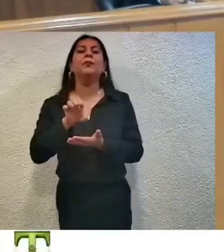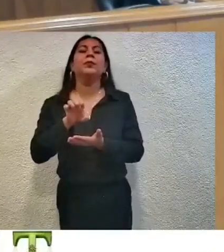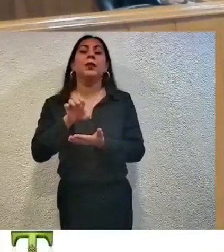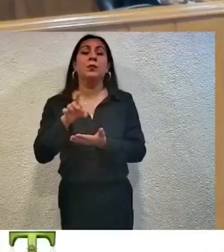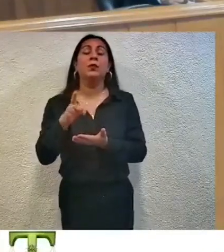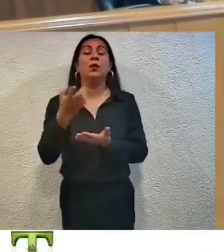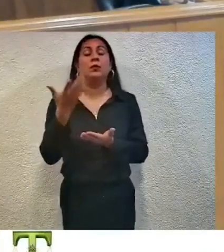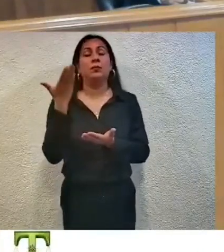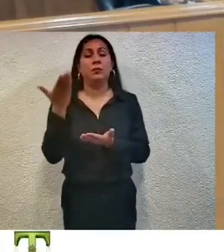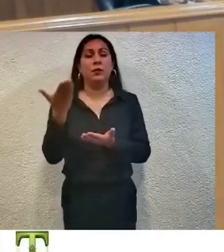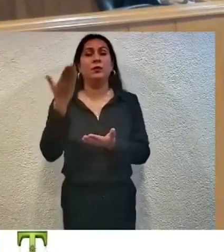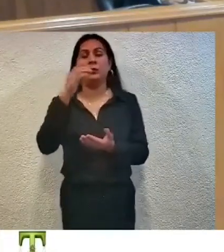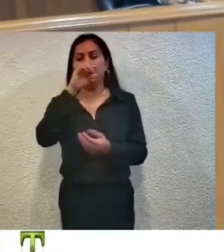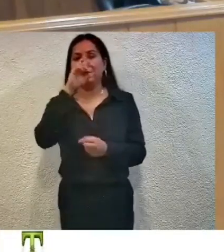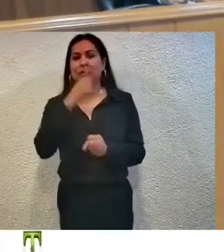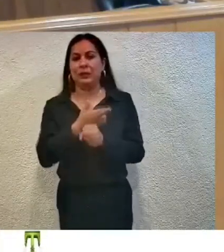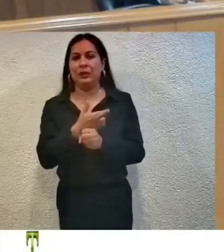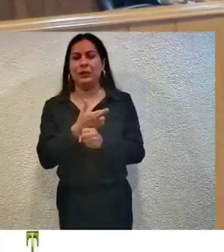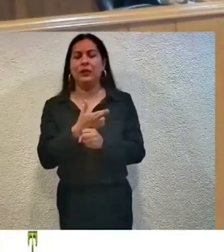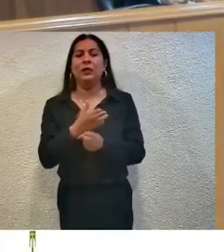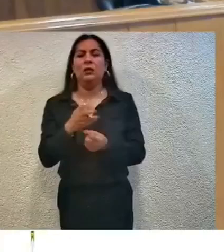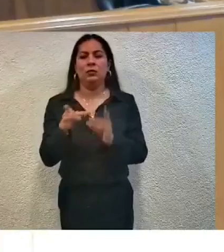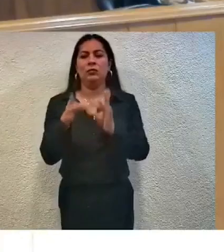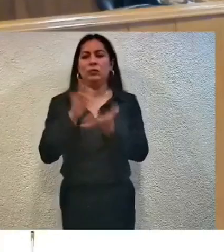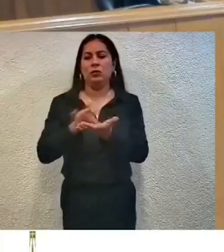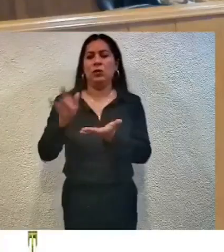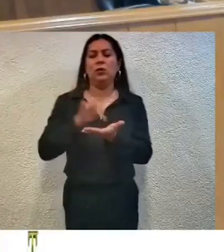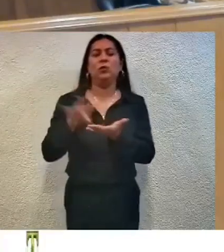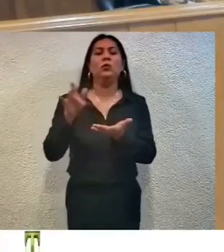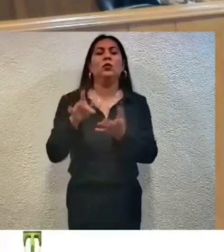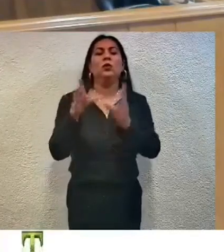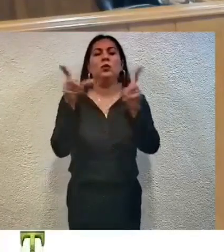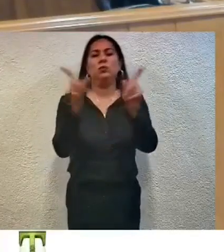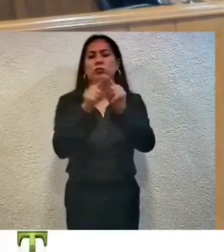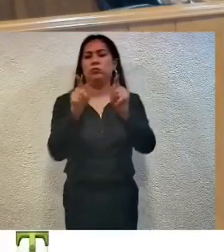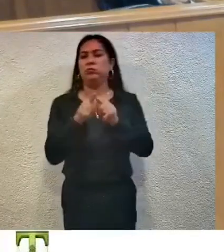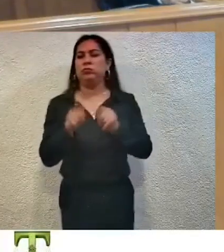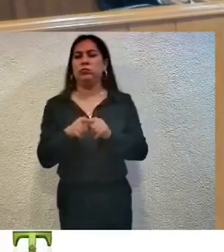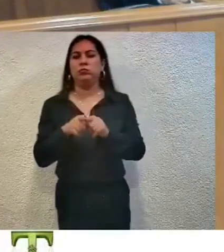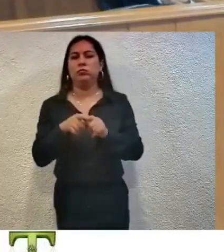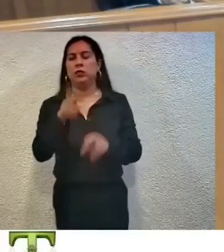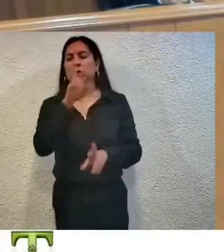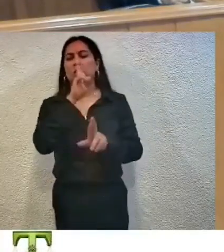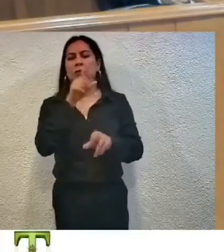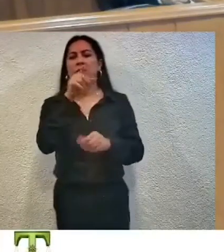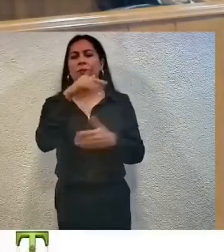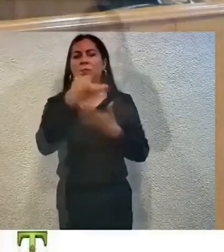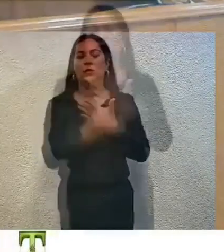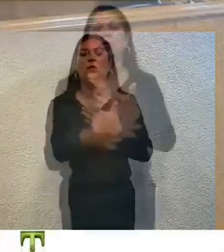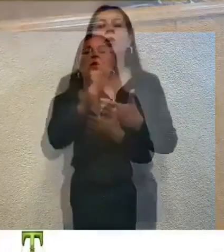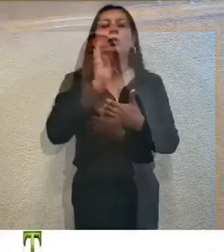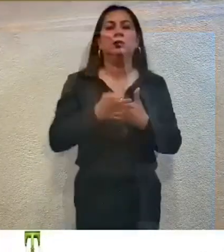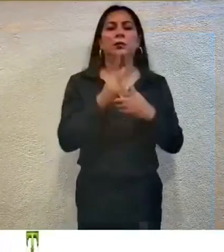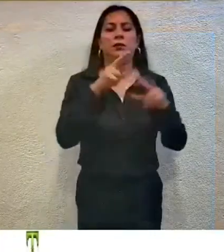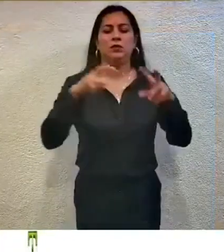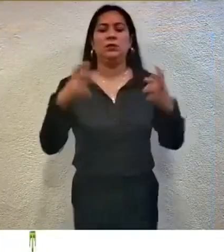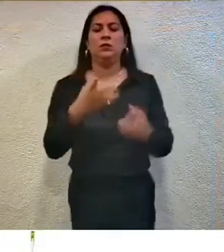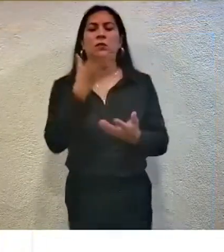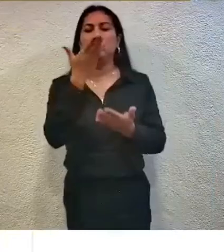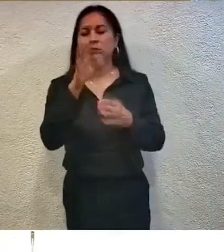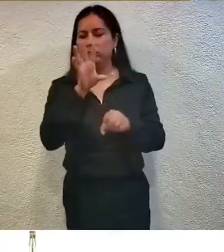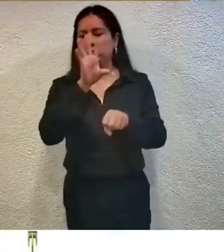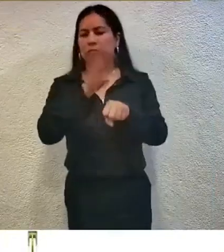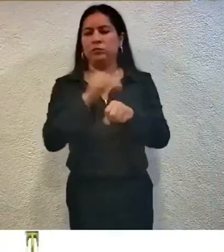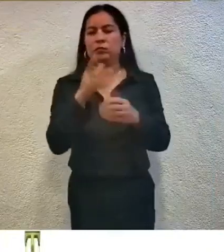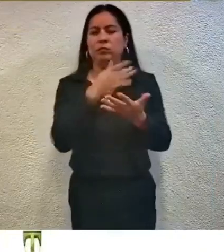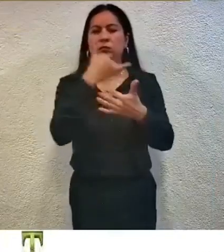Por lo tanto, le solicito, secretaria, nos apoye con la cuenta y los resolutivos del proyecto. Con la autorización del Pleno, me permito dar cuenta con